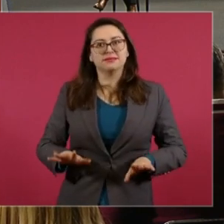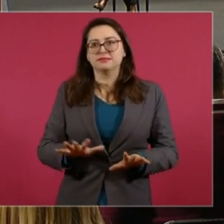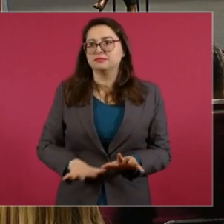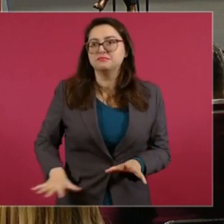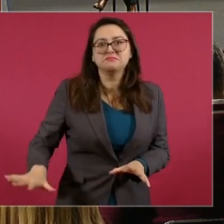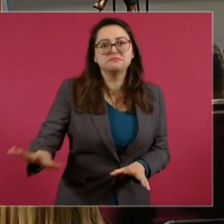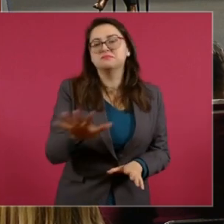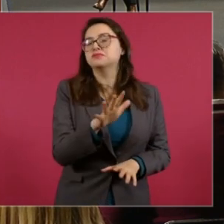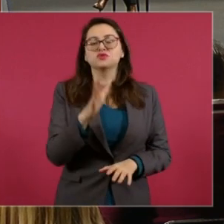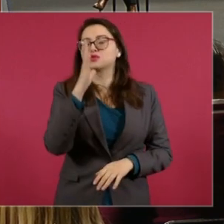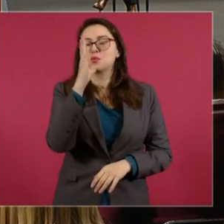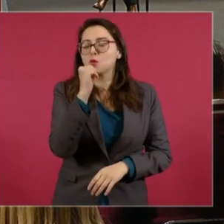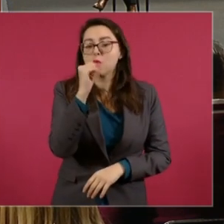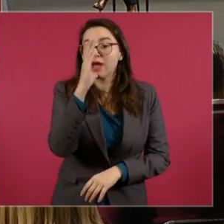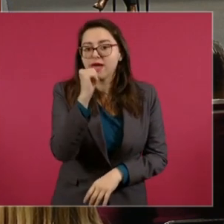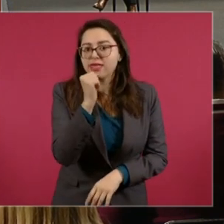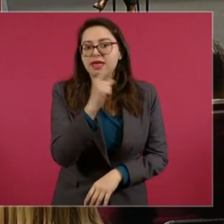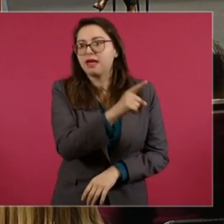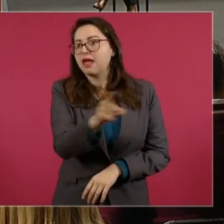mar